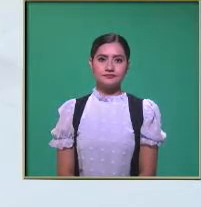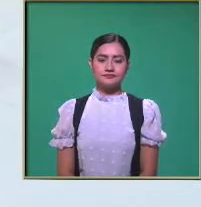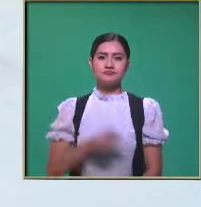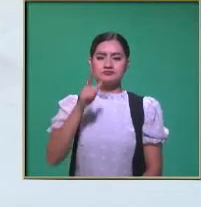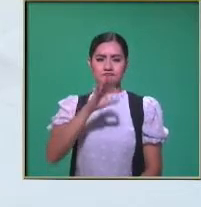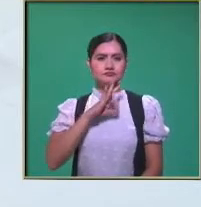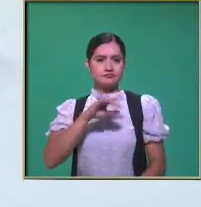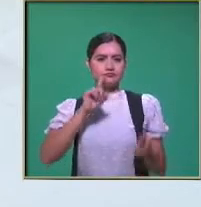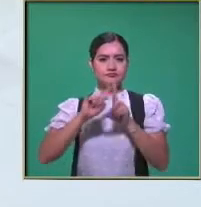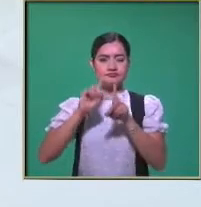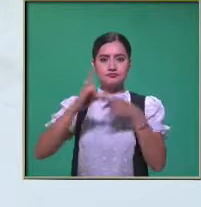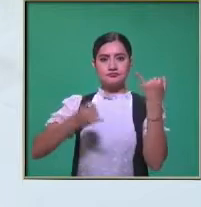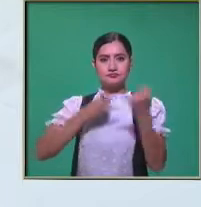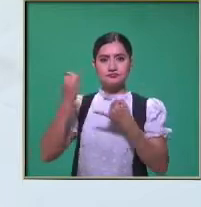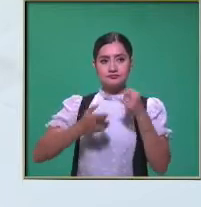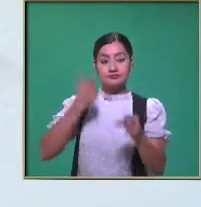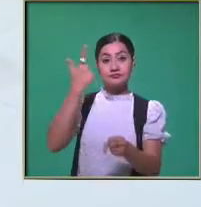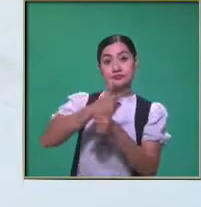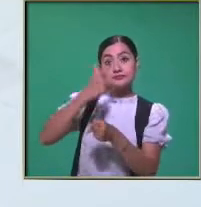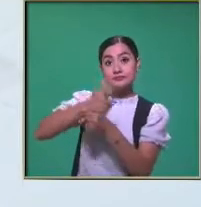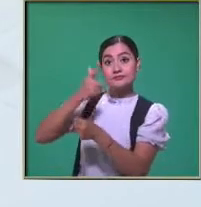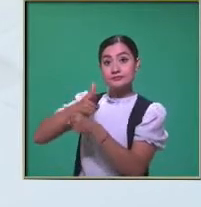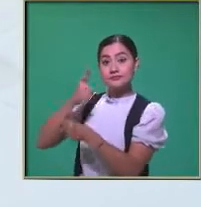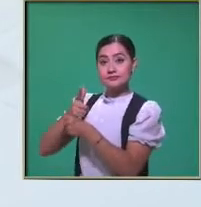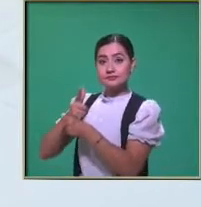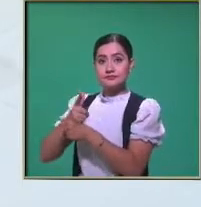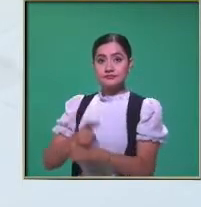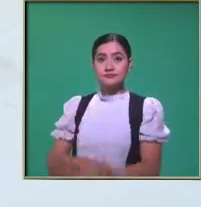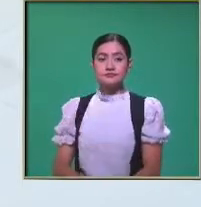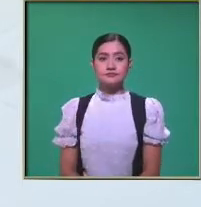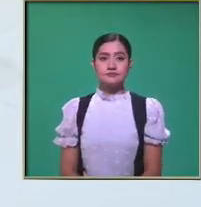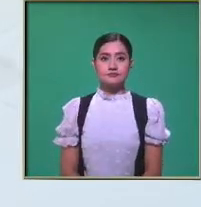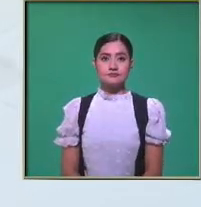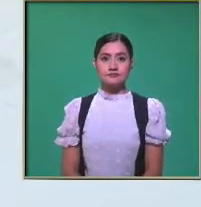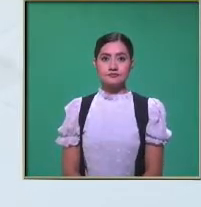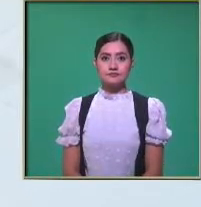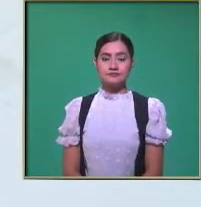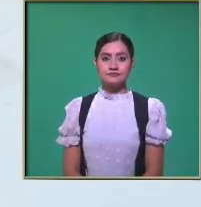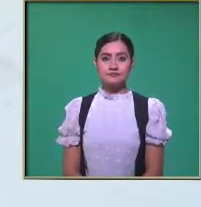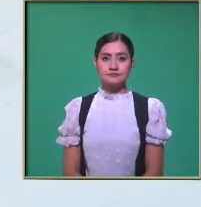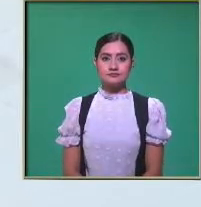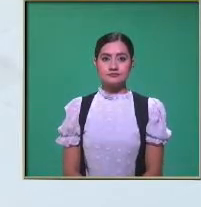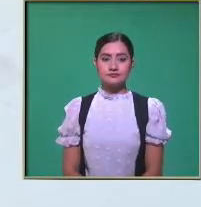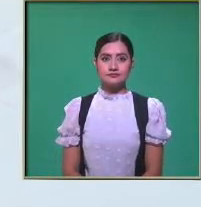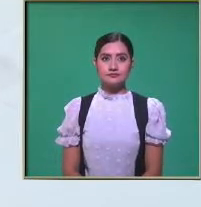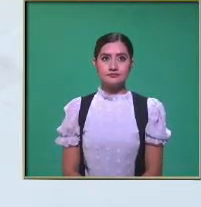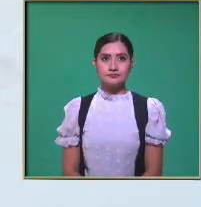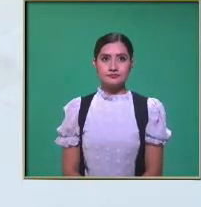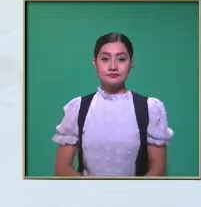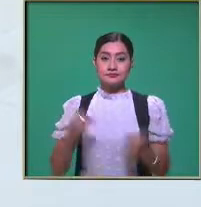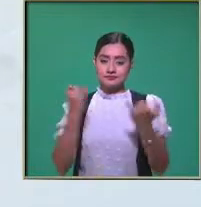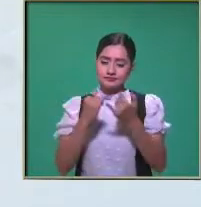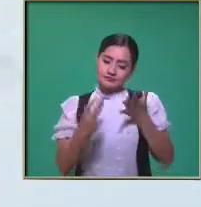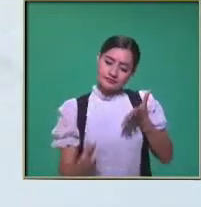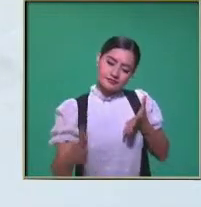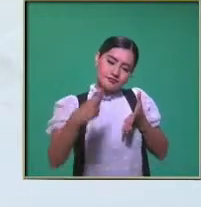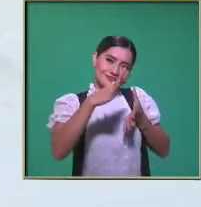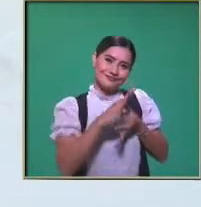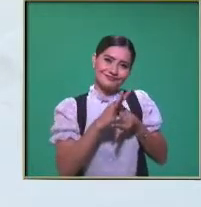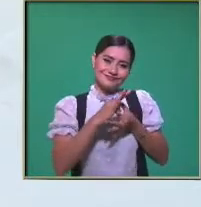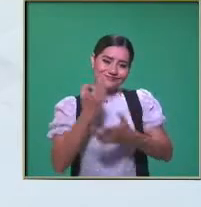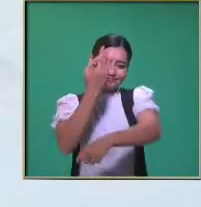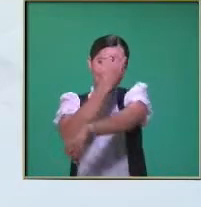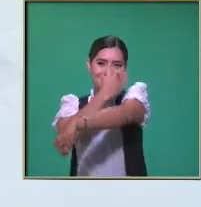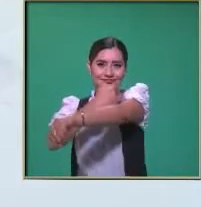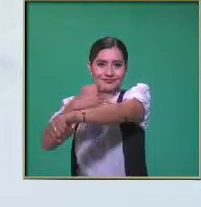y de exploración, de una manera de conectar también, como dices tú, pues toda la familia ahí